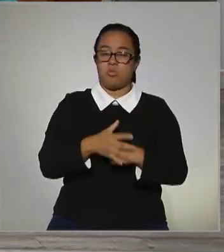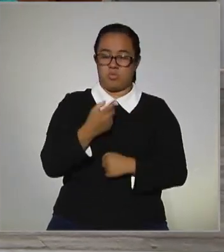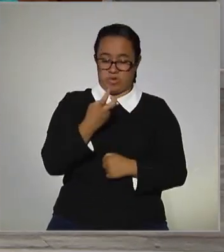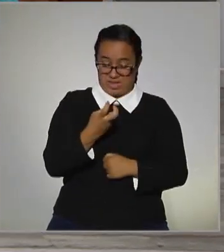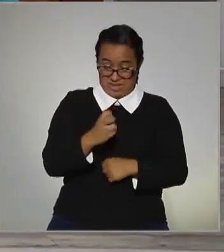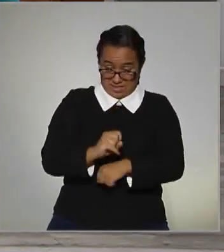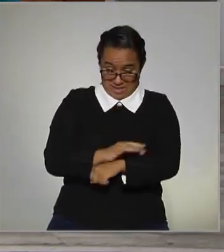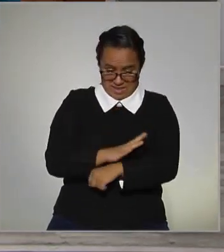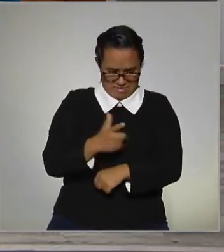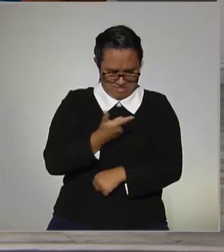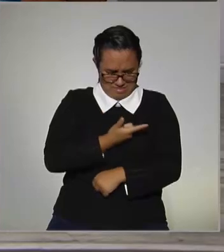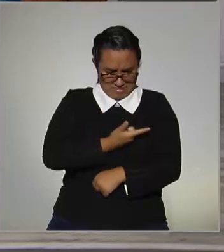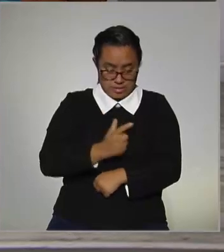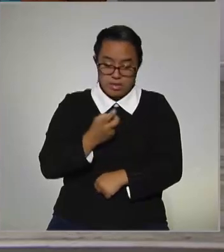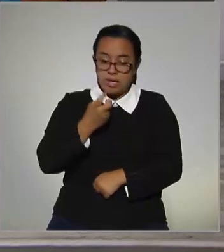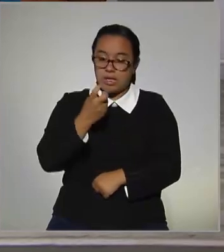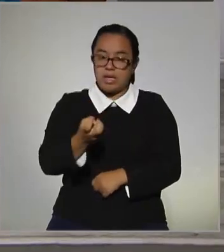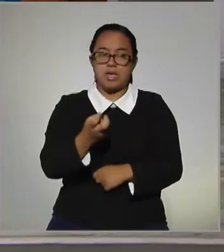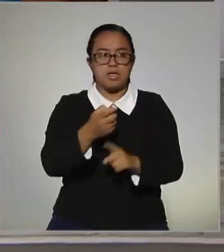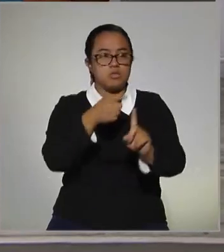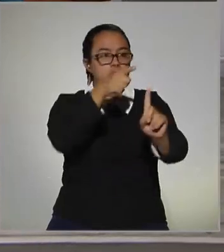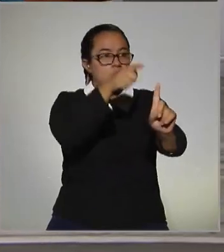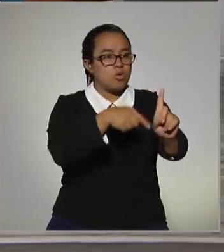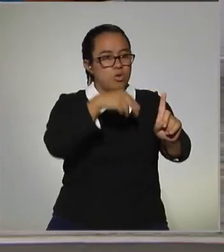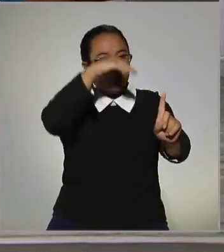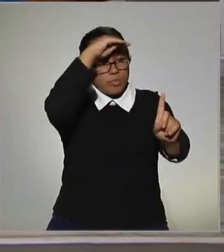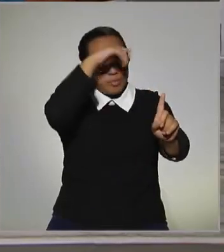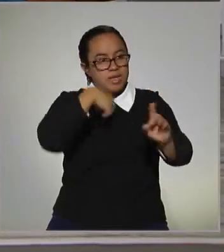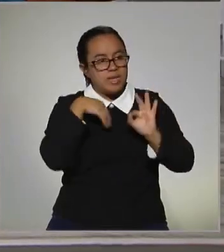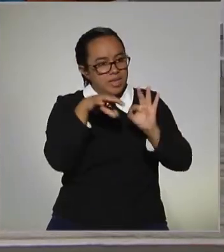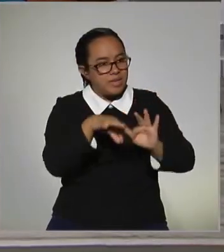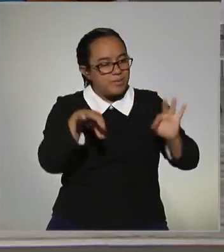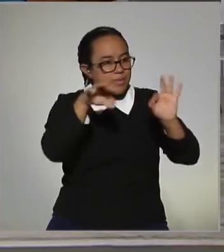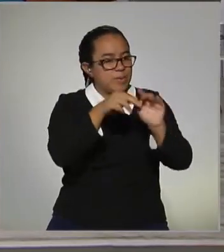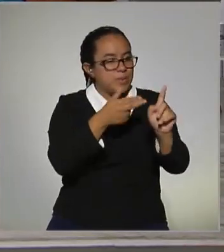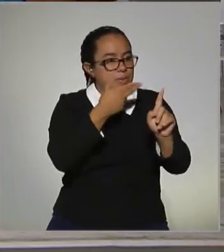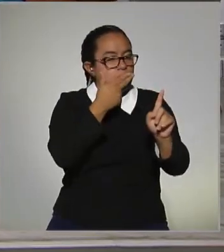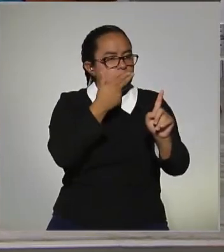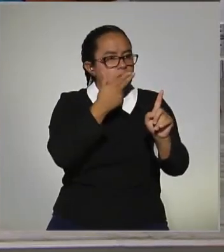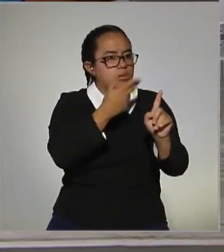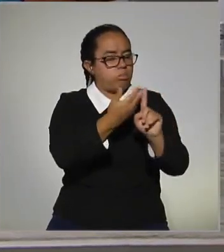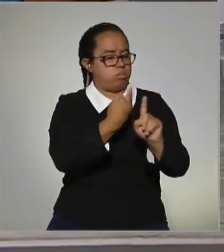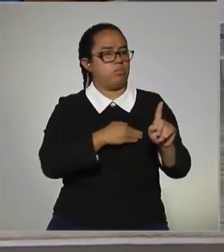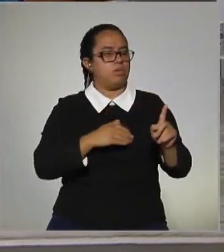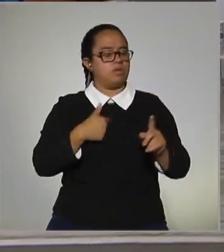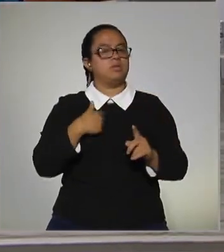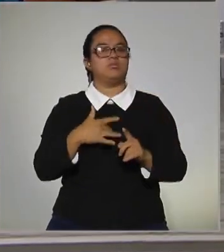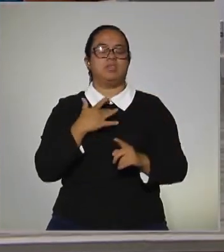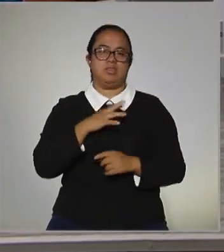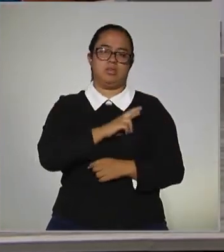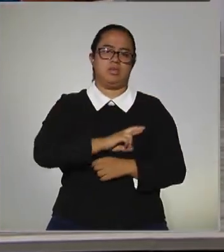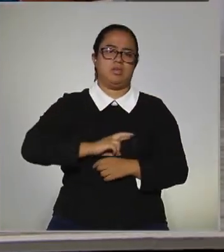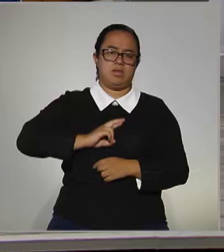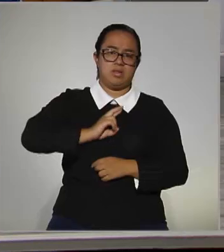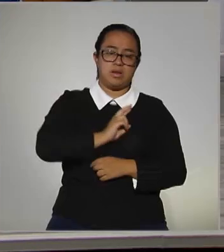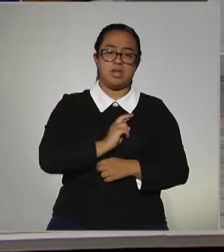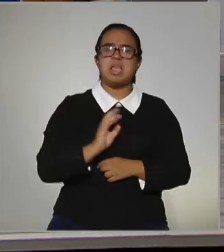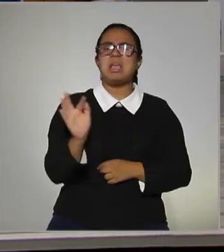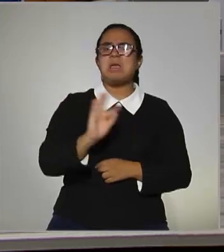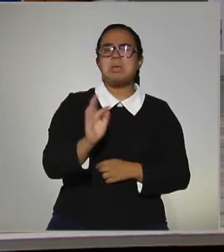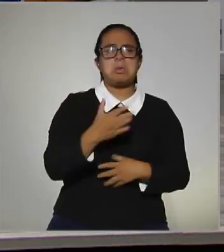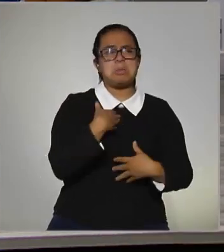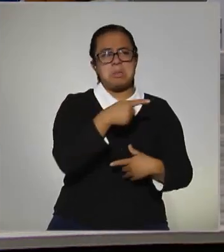displacenteras vienen de algo importante, de alguien significativo para nosotros. Si no, no se formaría tanto esta sensación o